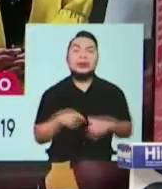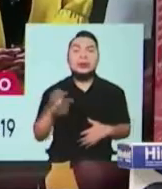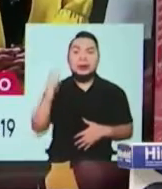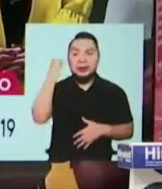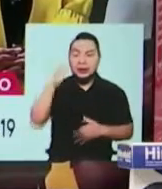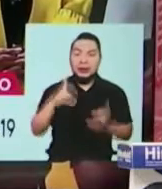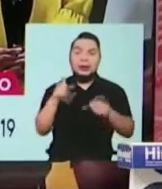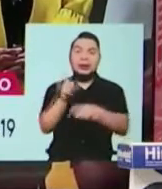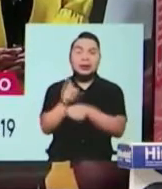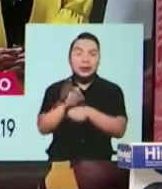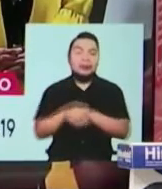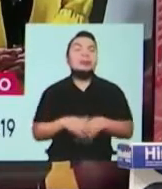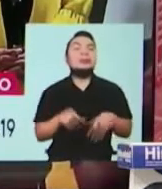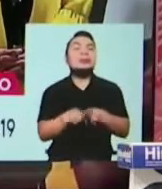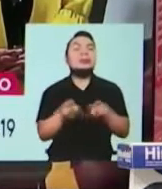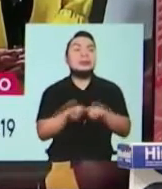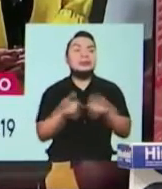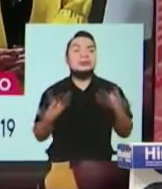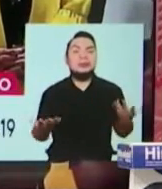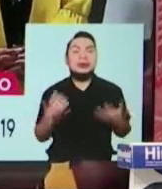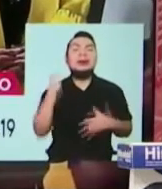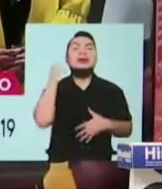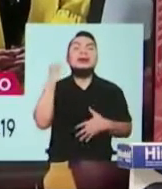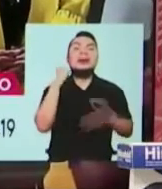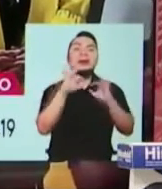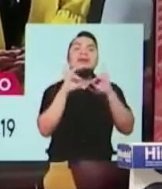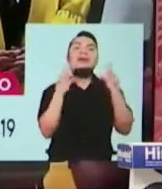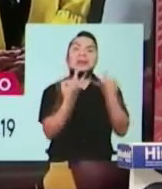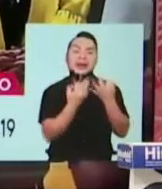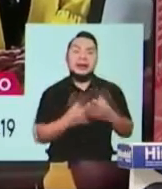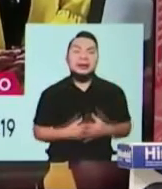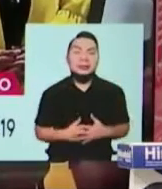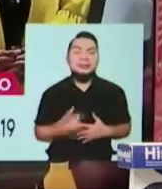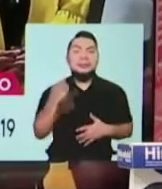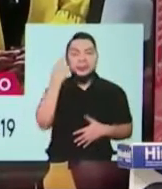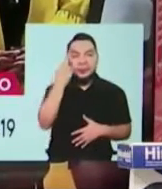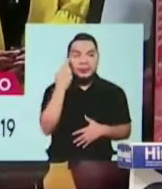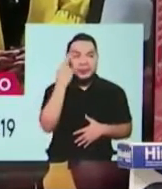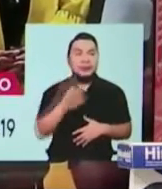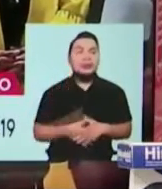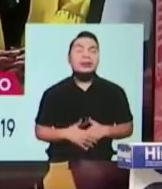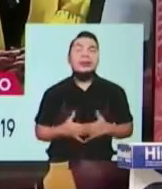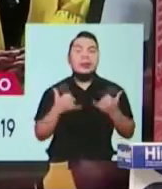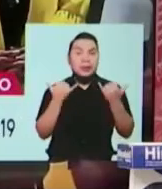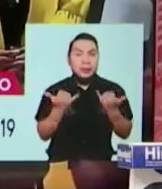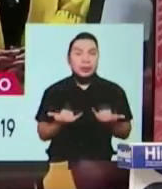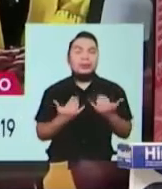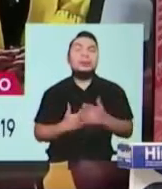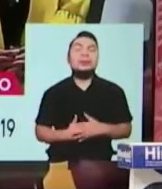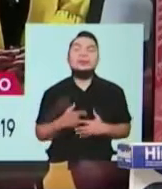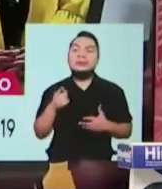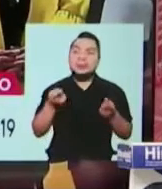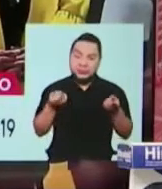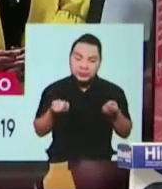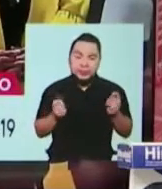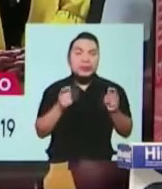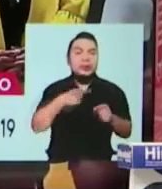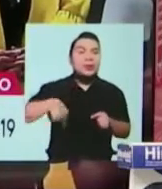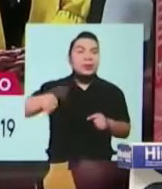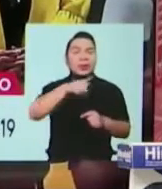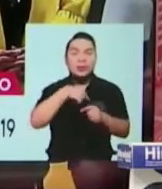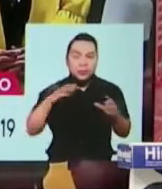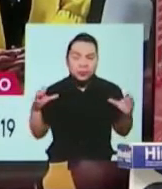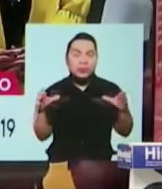son prioridad y no tenemos infraestructura escolar. Y gasta el Estado en asesorías y consultorías de sabios en todos